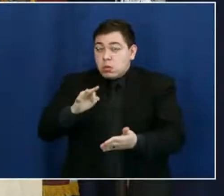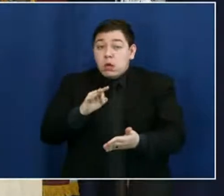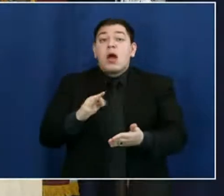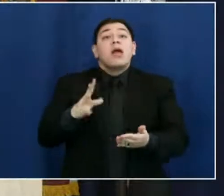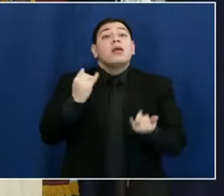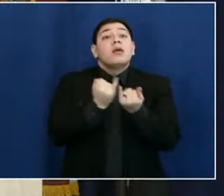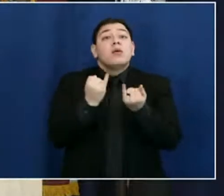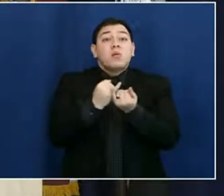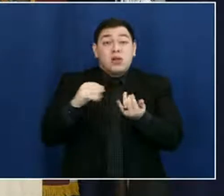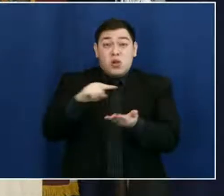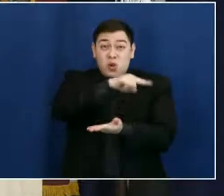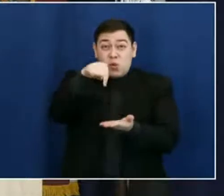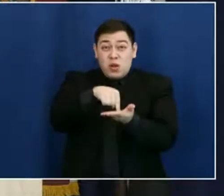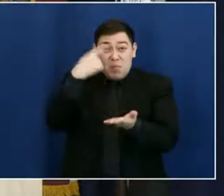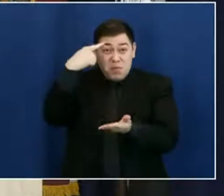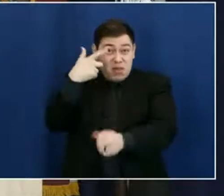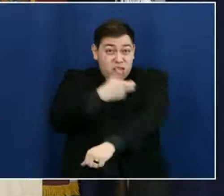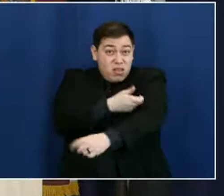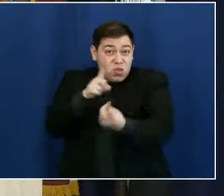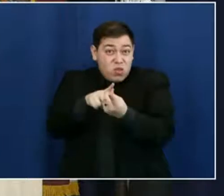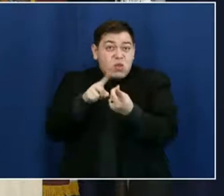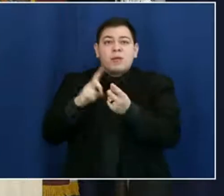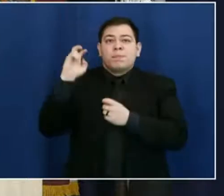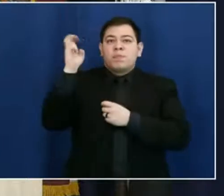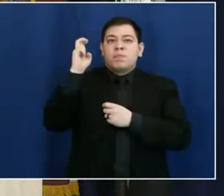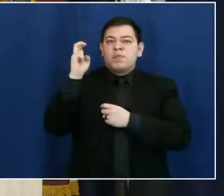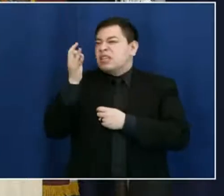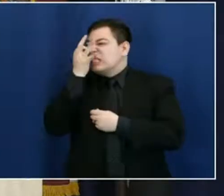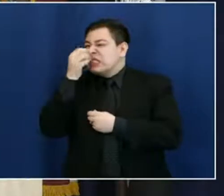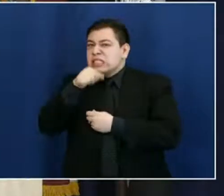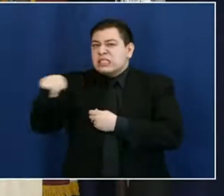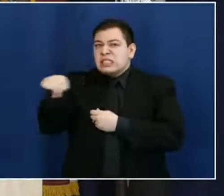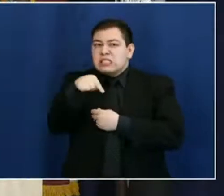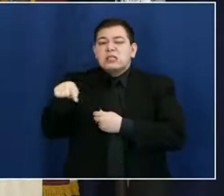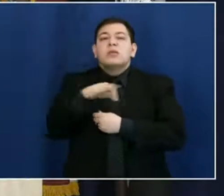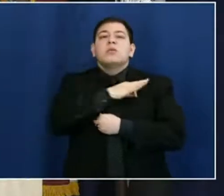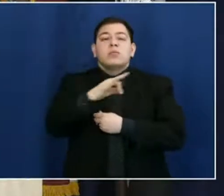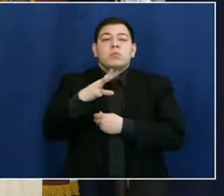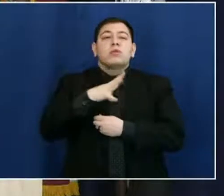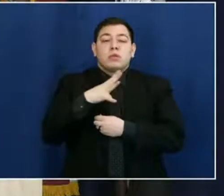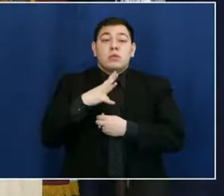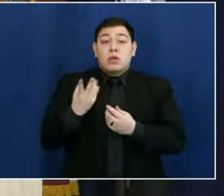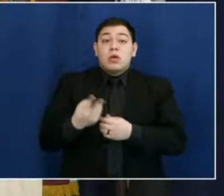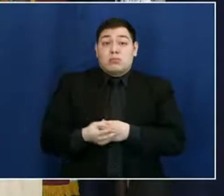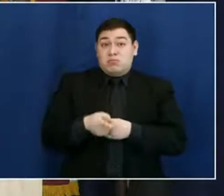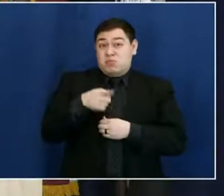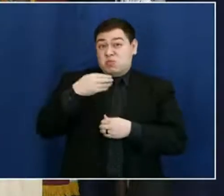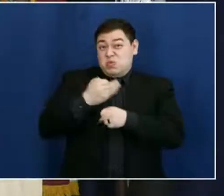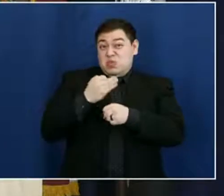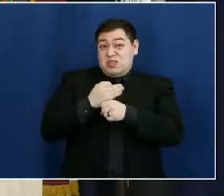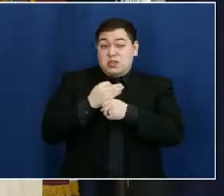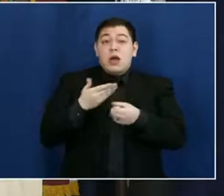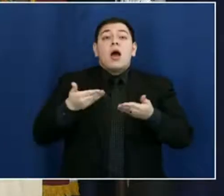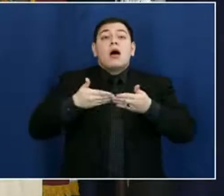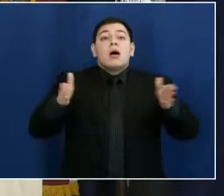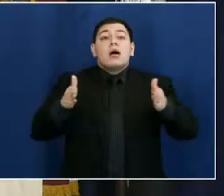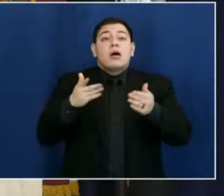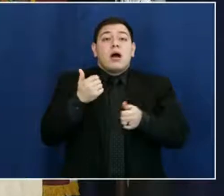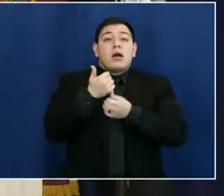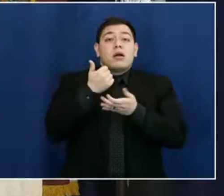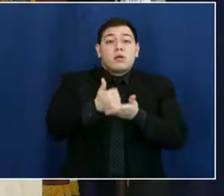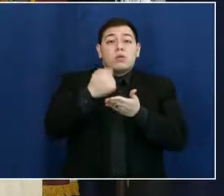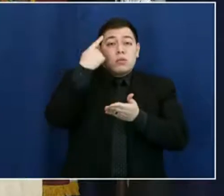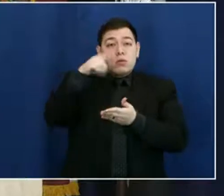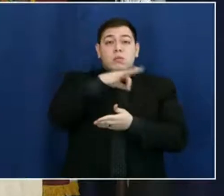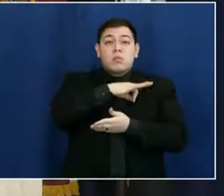transporte público. A partir de esta semana hemos podido ampliar la capacidad del 211 y sé que todavía es